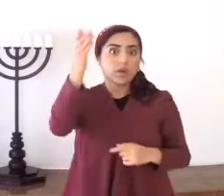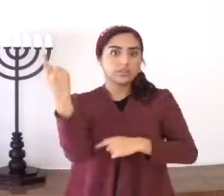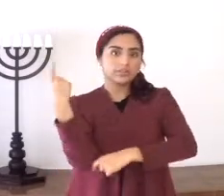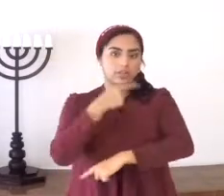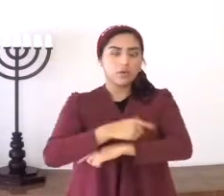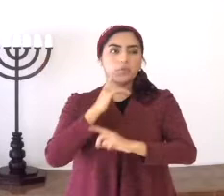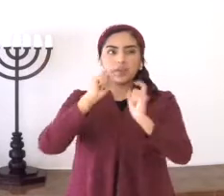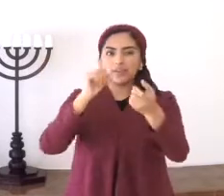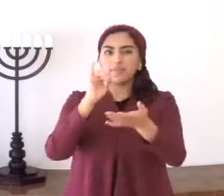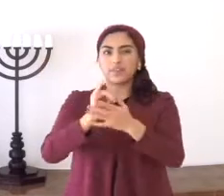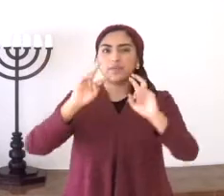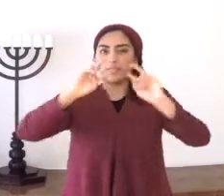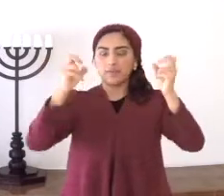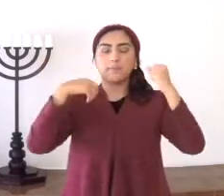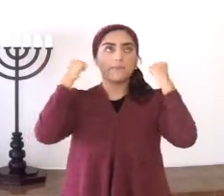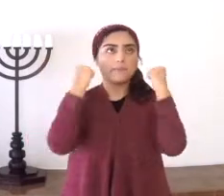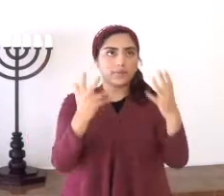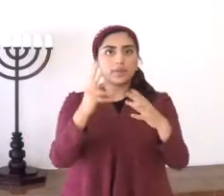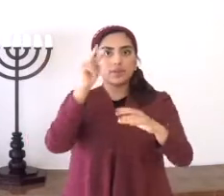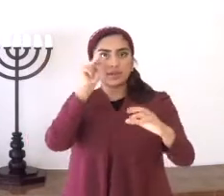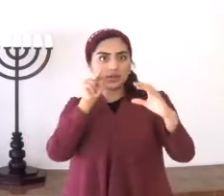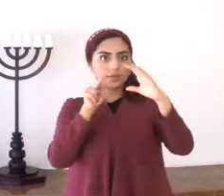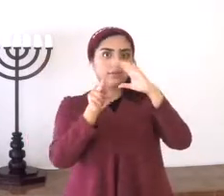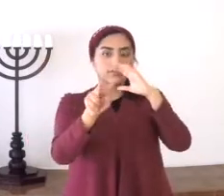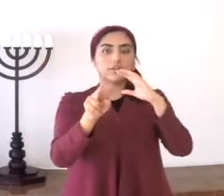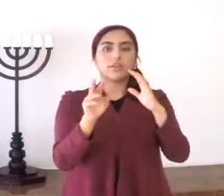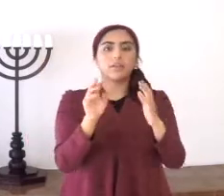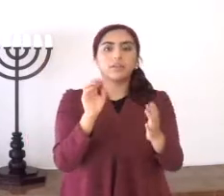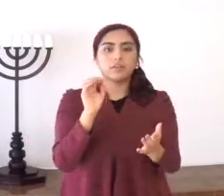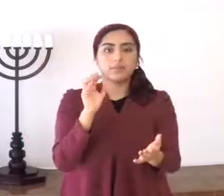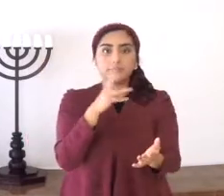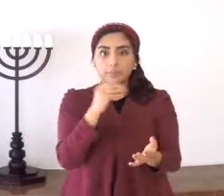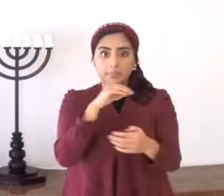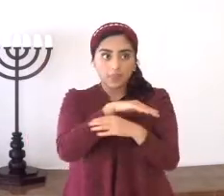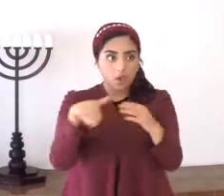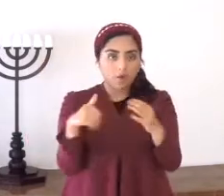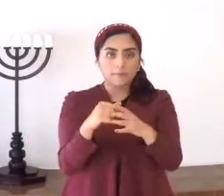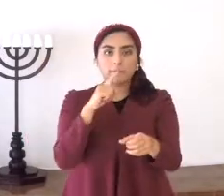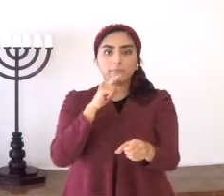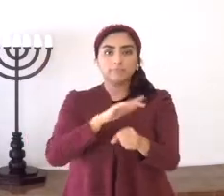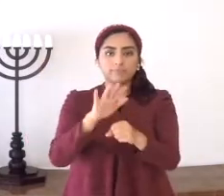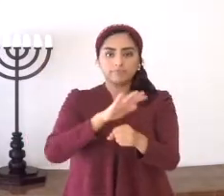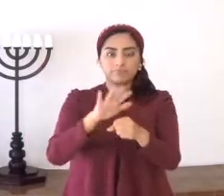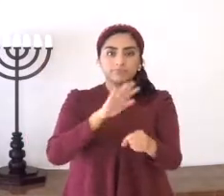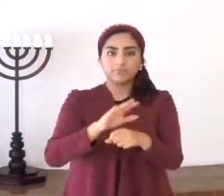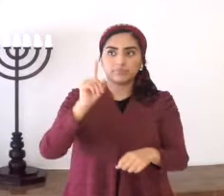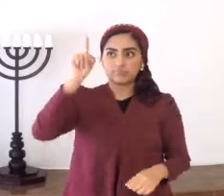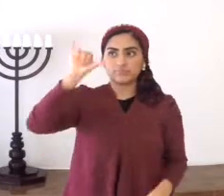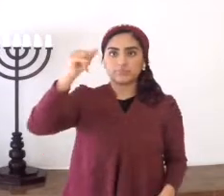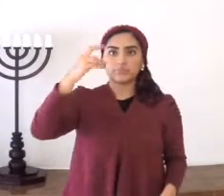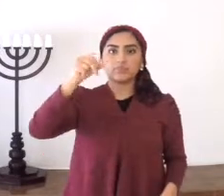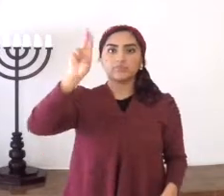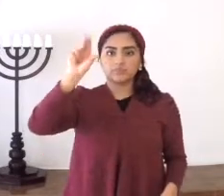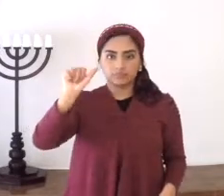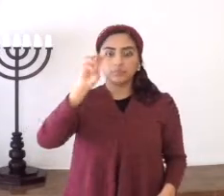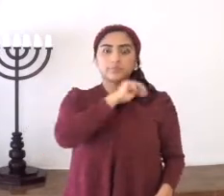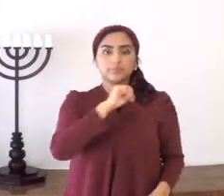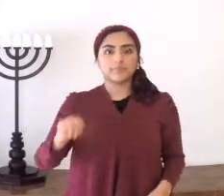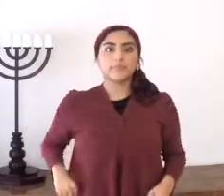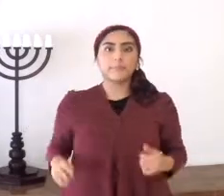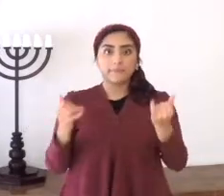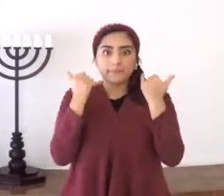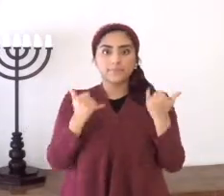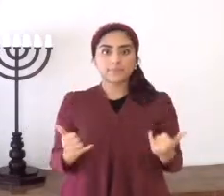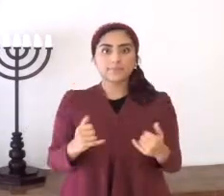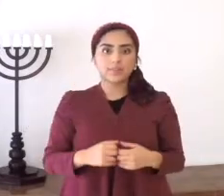las profecías. Algún día daré ese tema, son cantidad de profecías y todas las cumplió